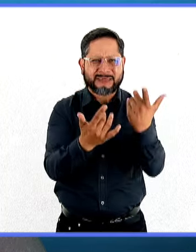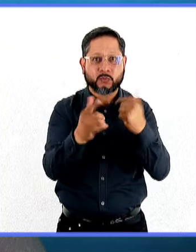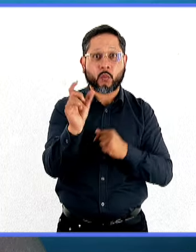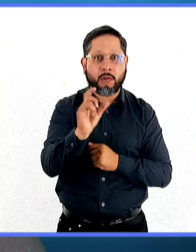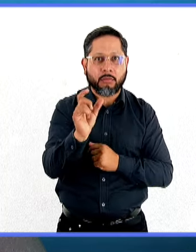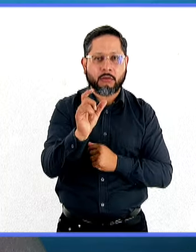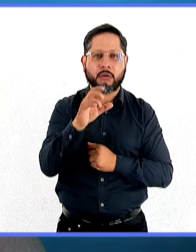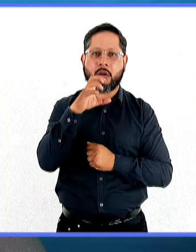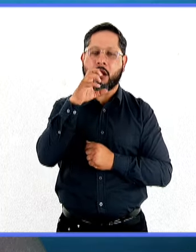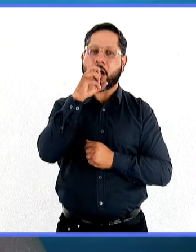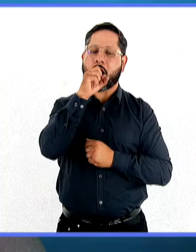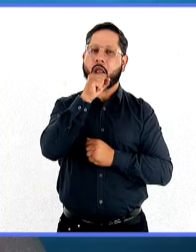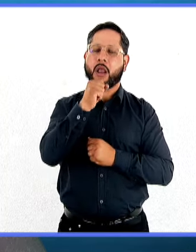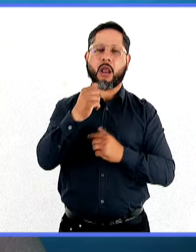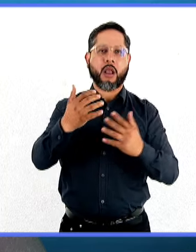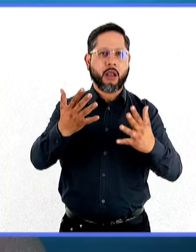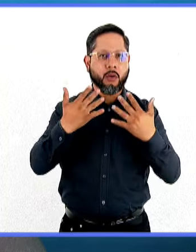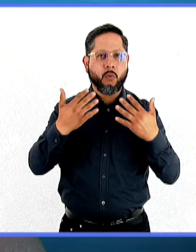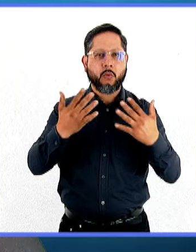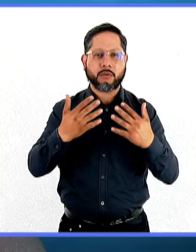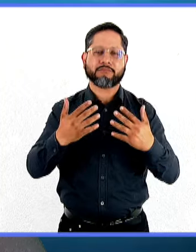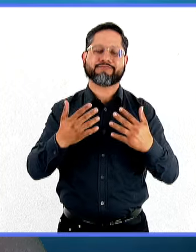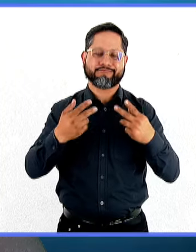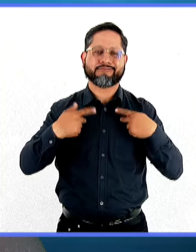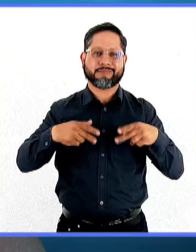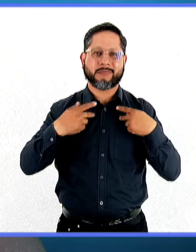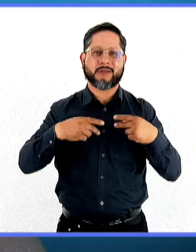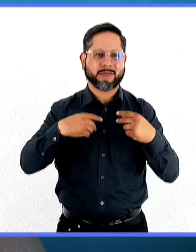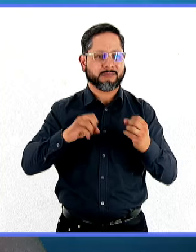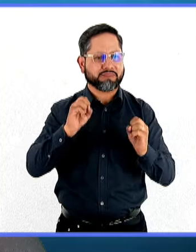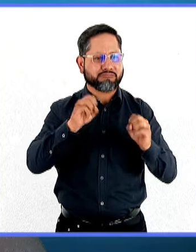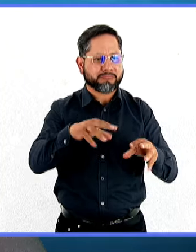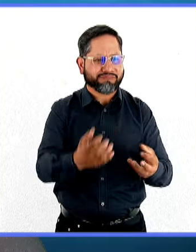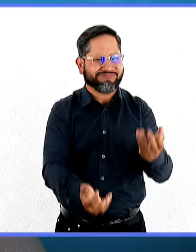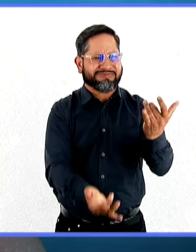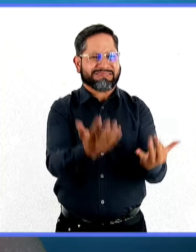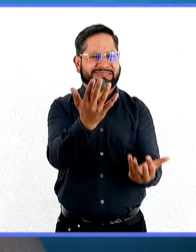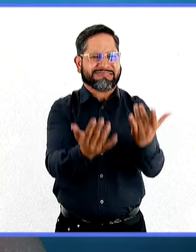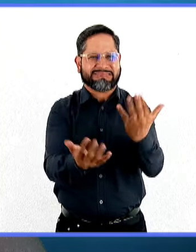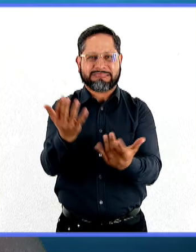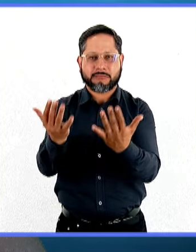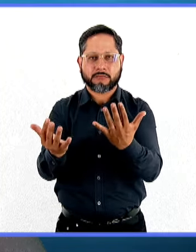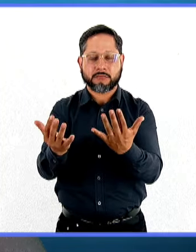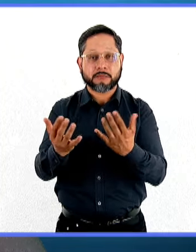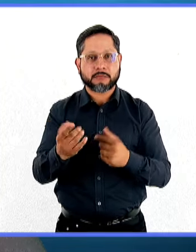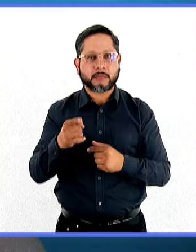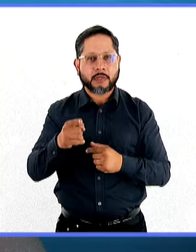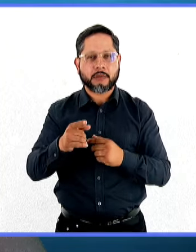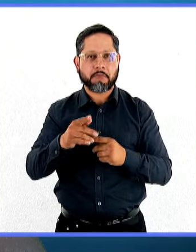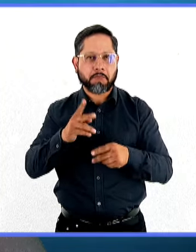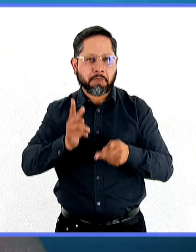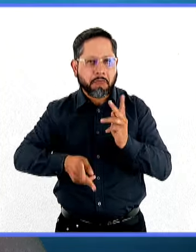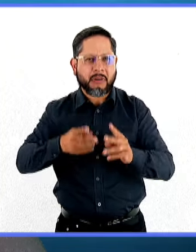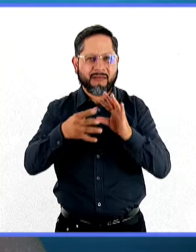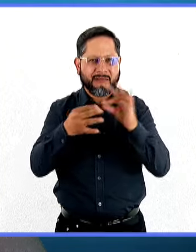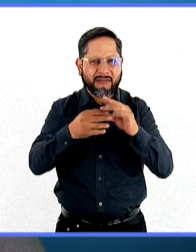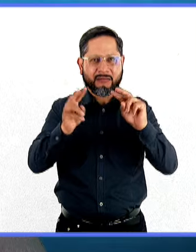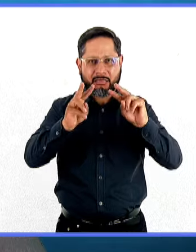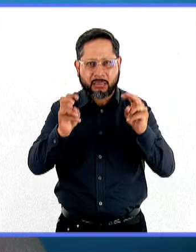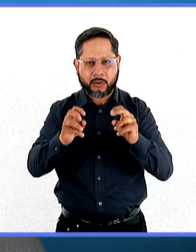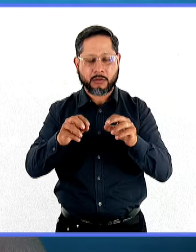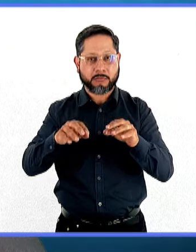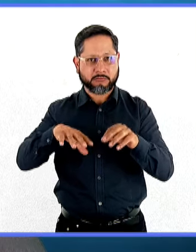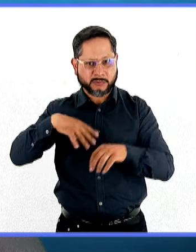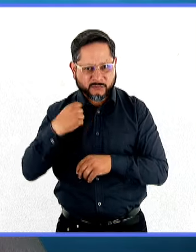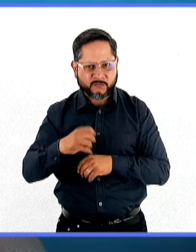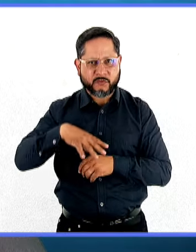temporada de calor y que la actividad humana es una de las principales causas para platicar sobre estos fenómenos y también del trabajo trabajo que